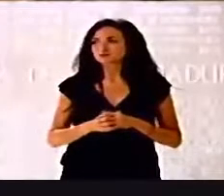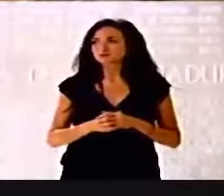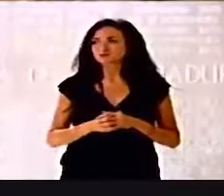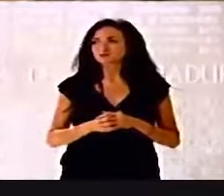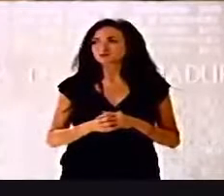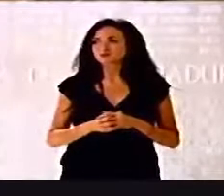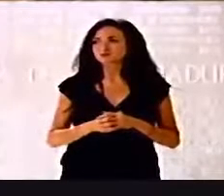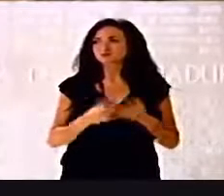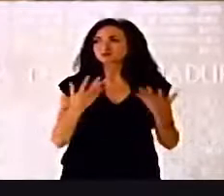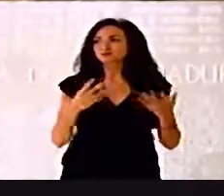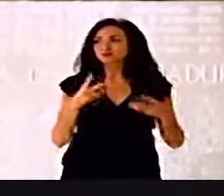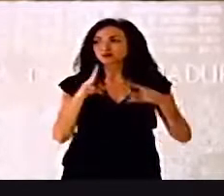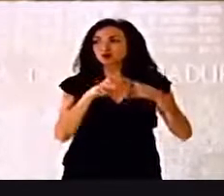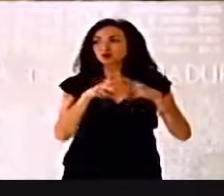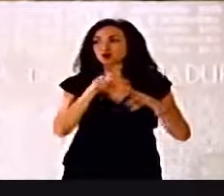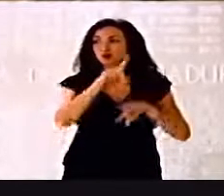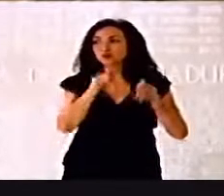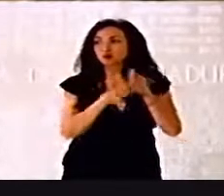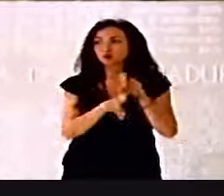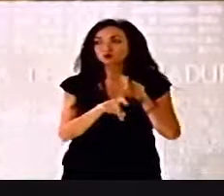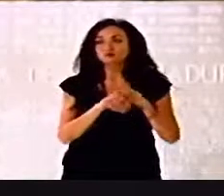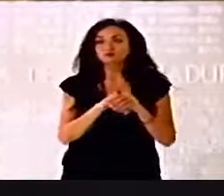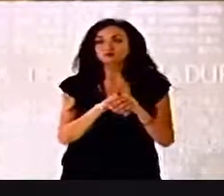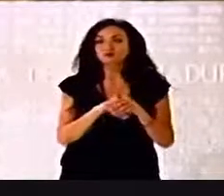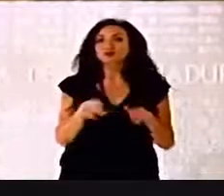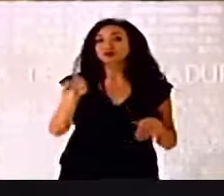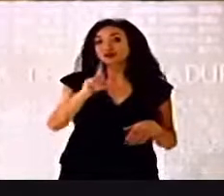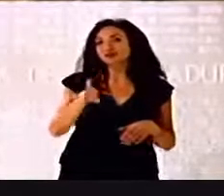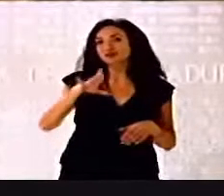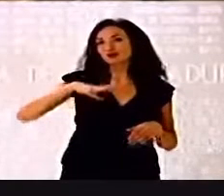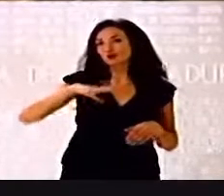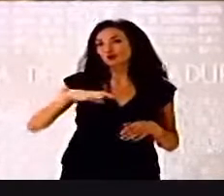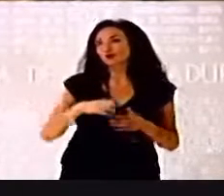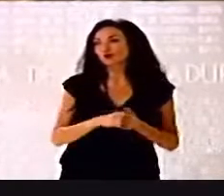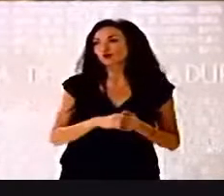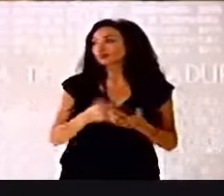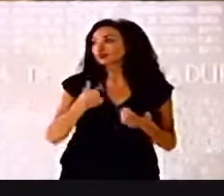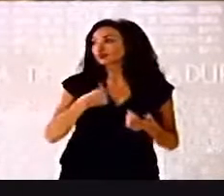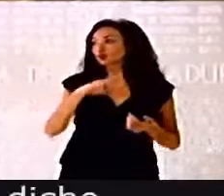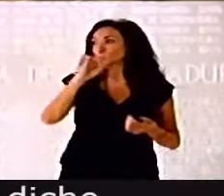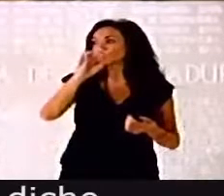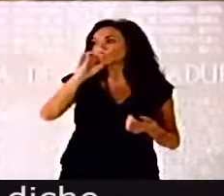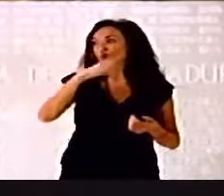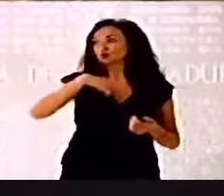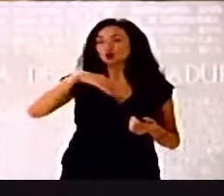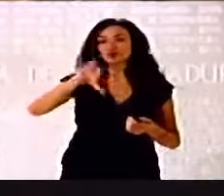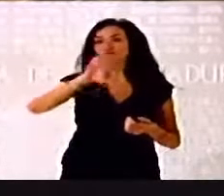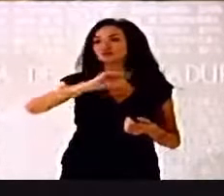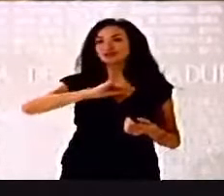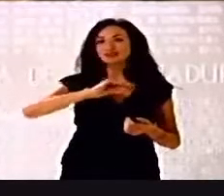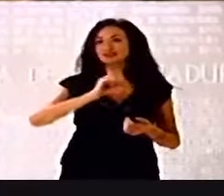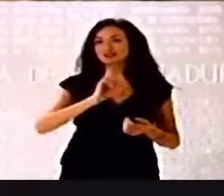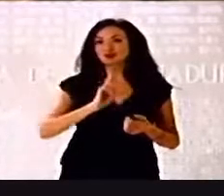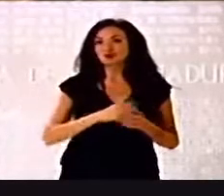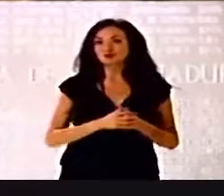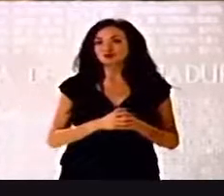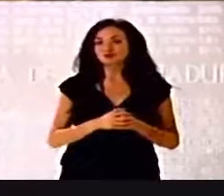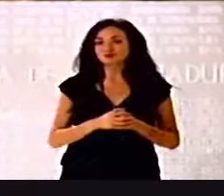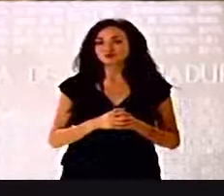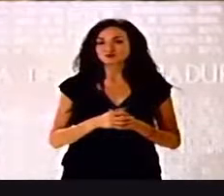¿Le he hecho dos preguntas? Repítela, por favor, si no te importa, Fernando. Es que yo tampoco te he entendido muy bien. Me hace un poquito de